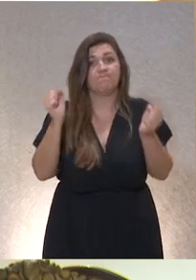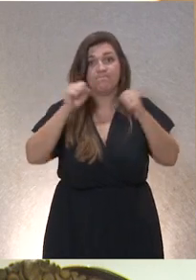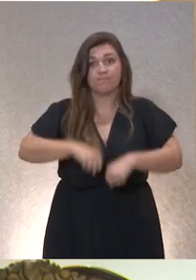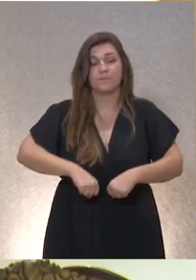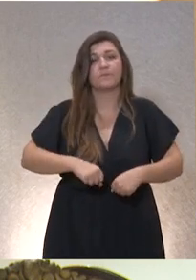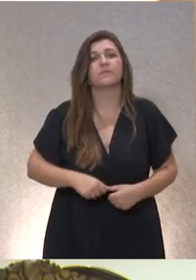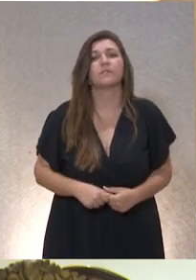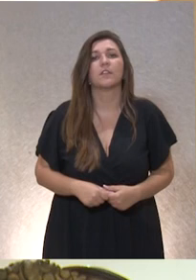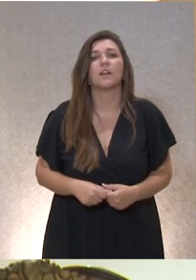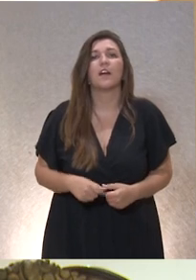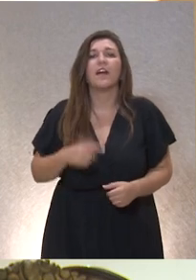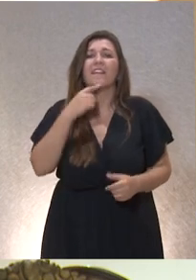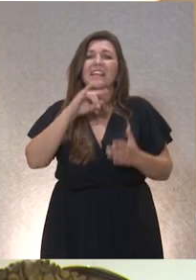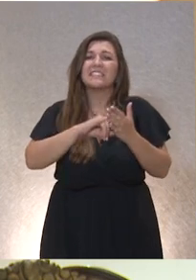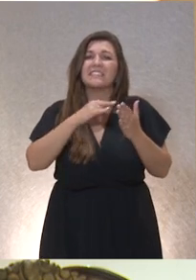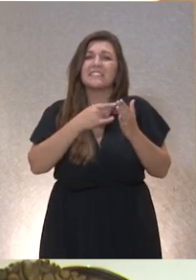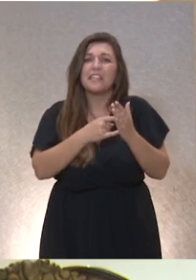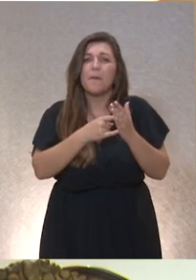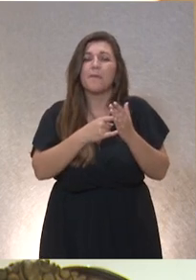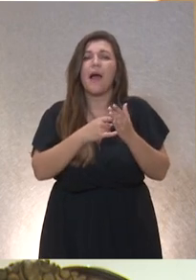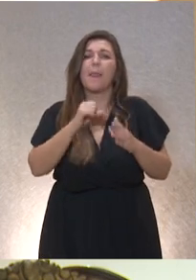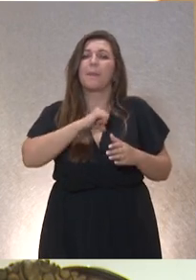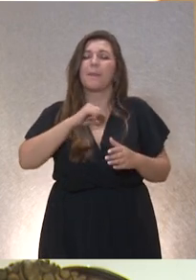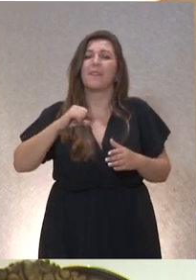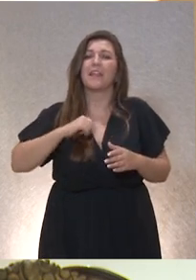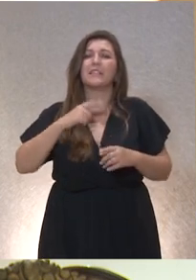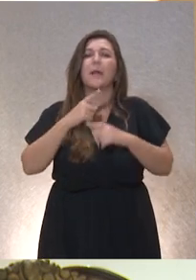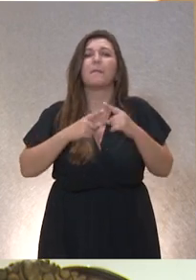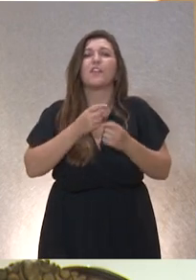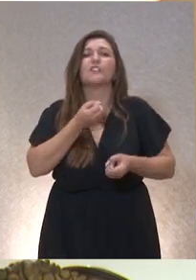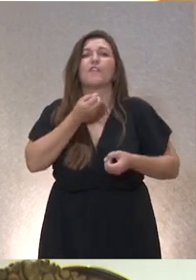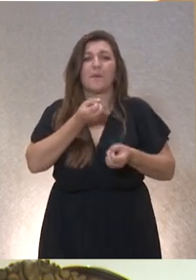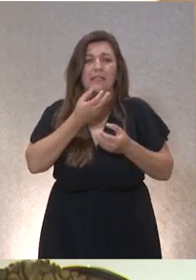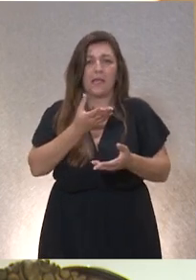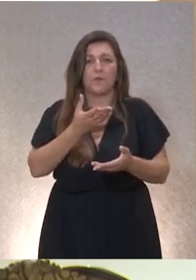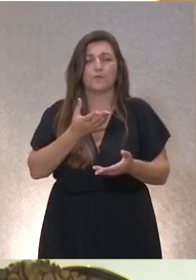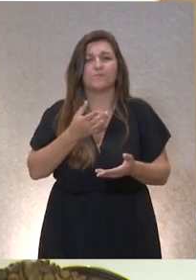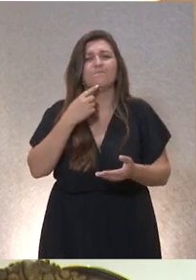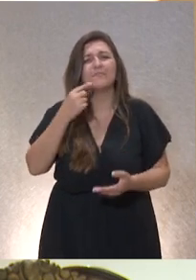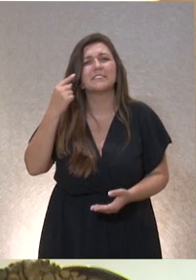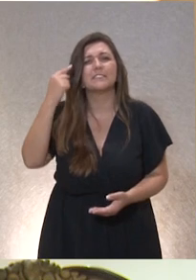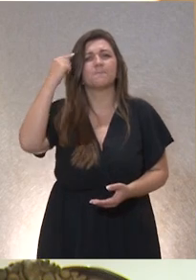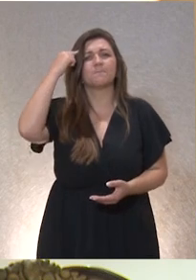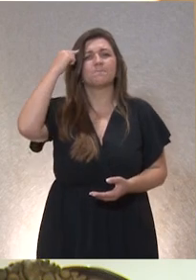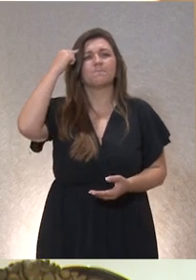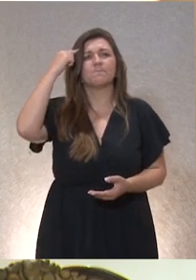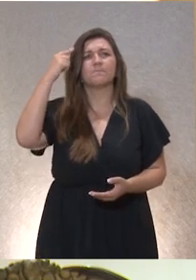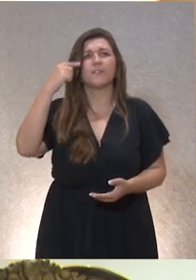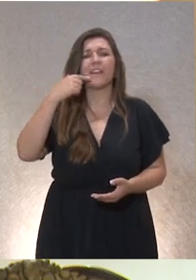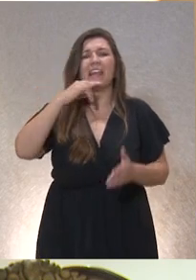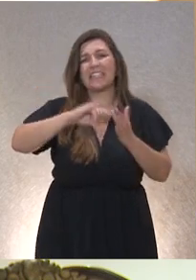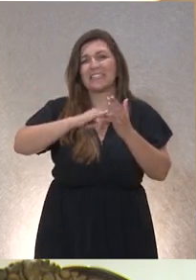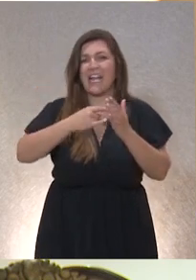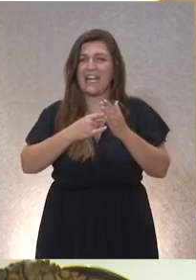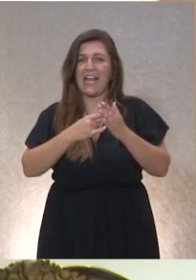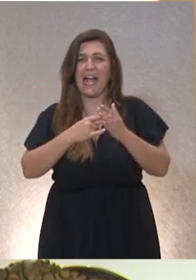y independiente de medios informativos bien indica que se ha tomado conciencia de la penetración de las técnicas de